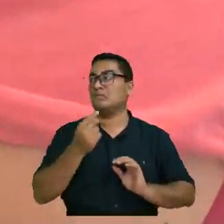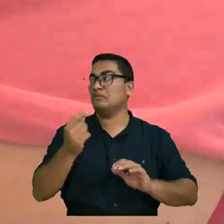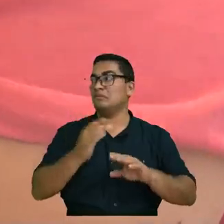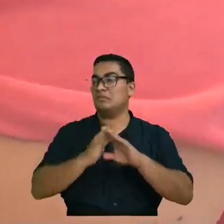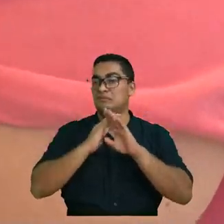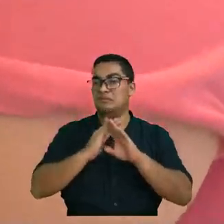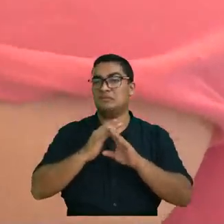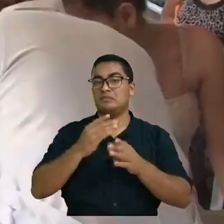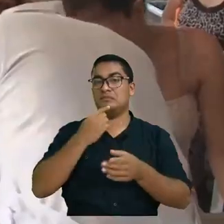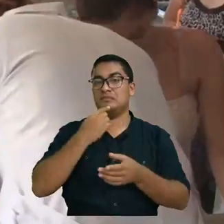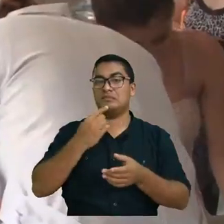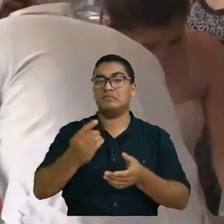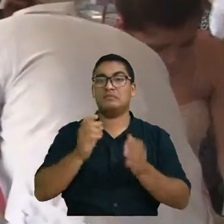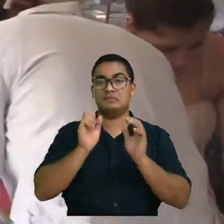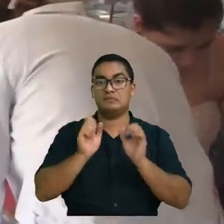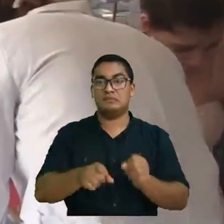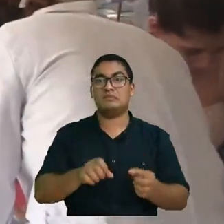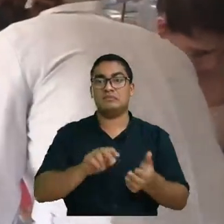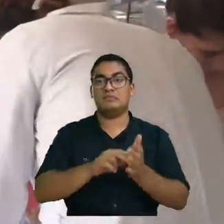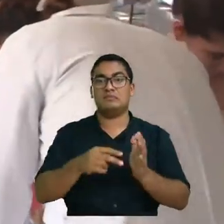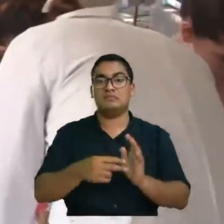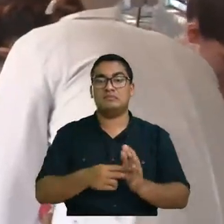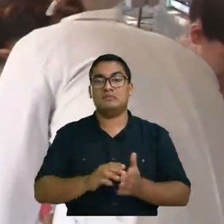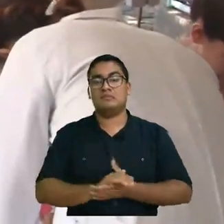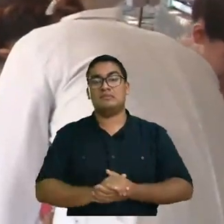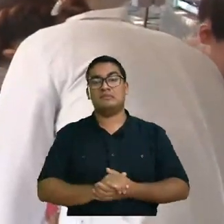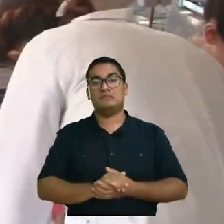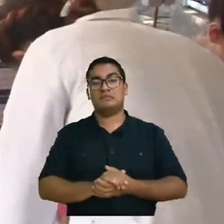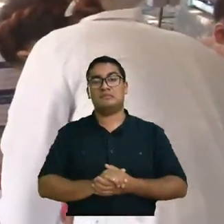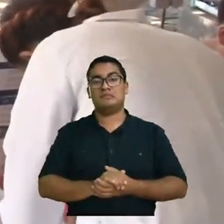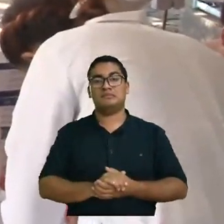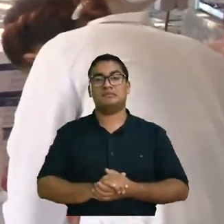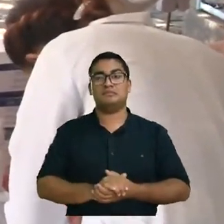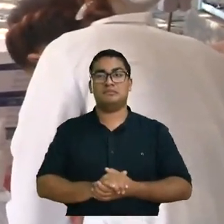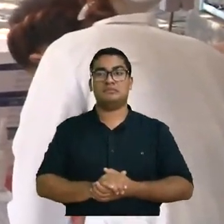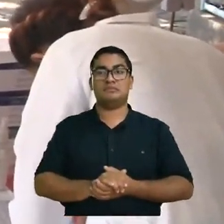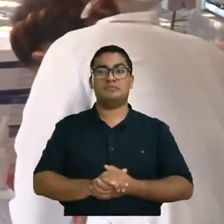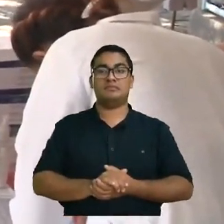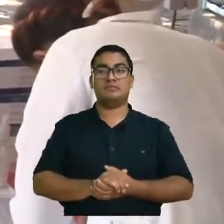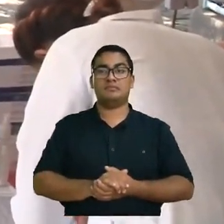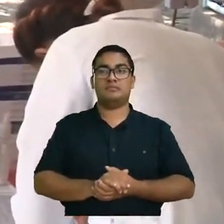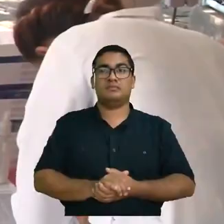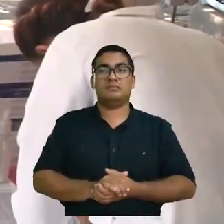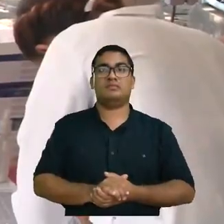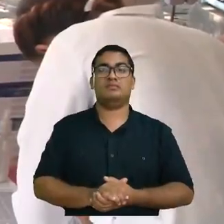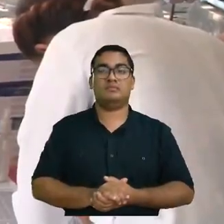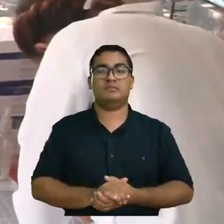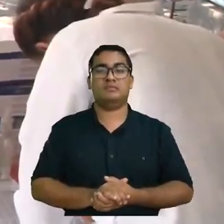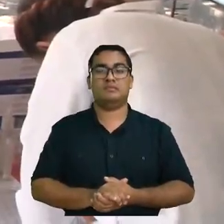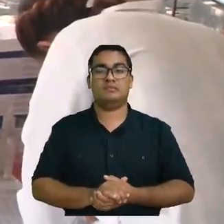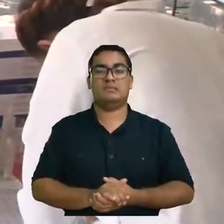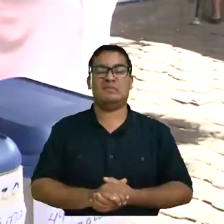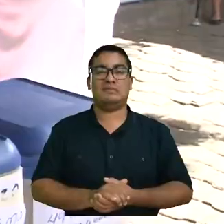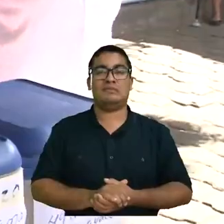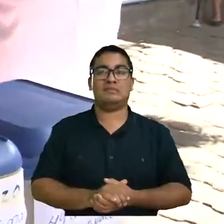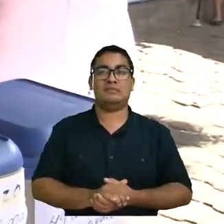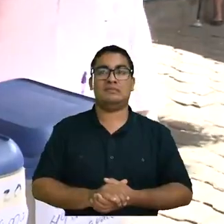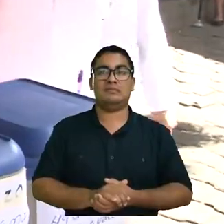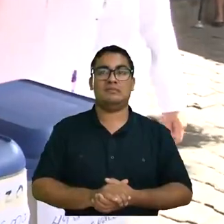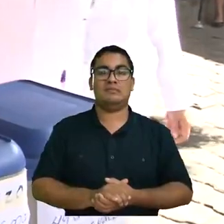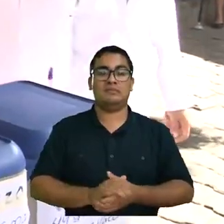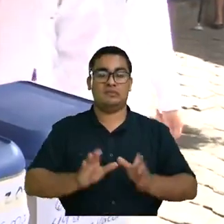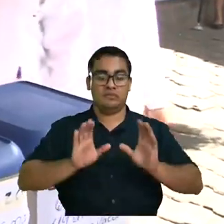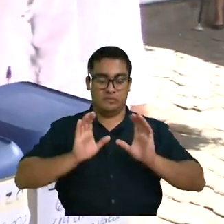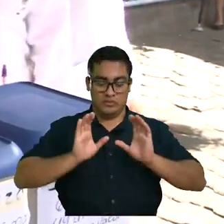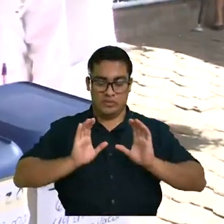multiplicarse mucho más rápido que si no se hubiera puesto la vacuna. La vacuna protege de esta manera, que hace que nuestro